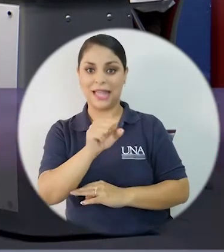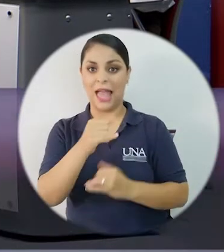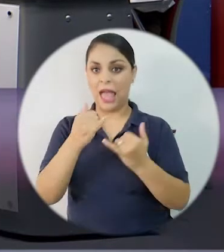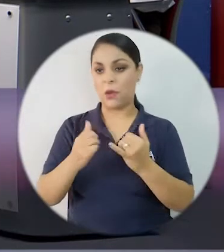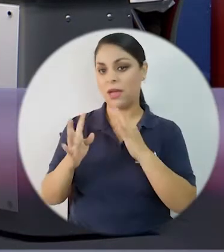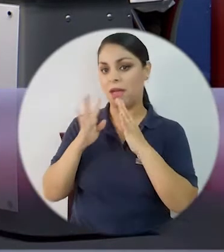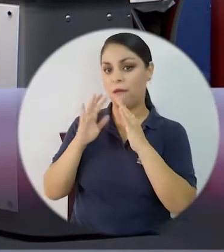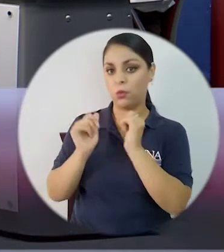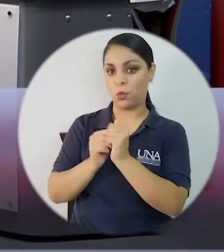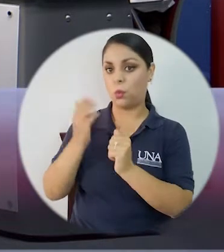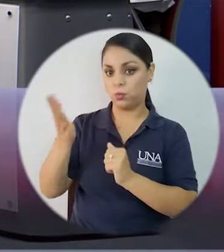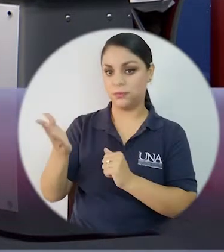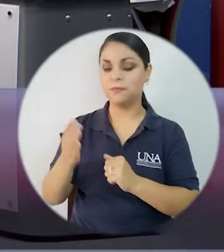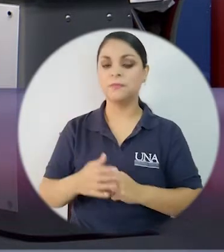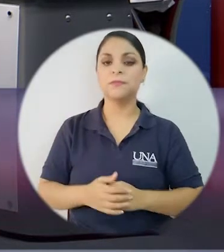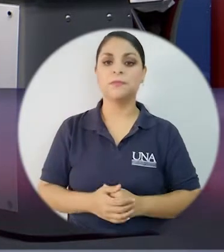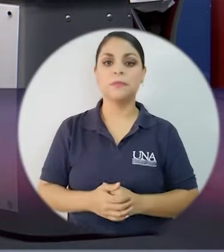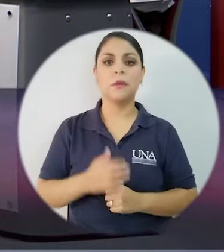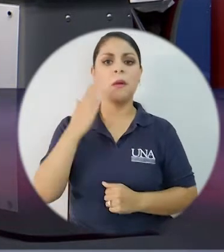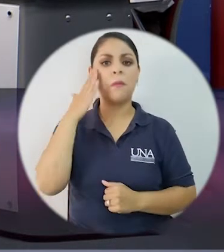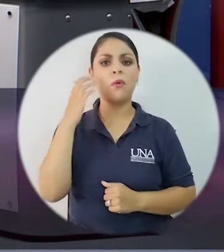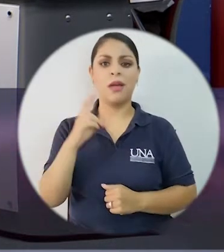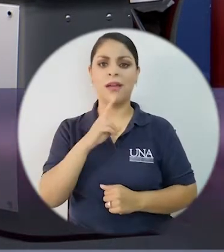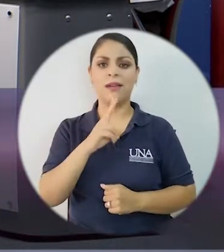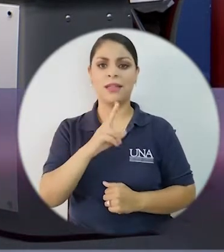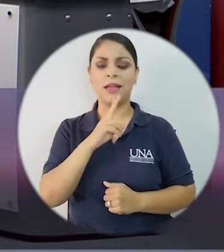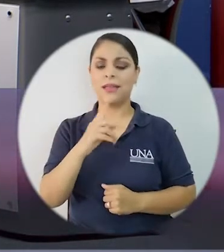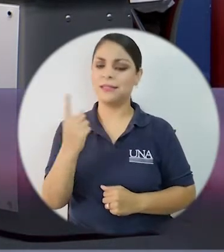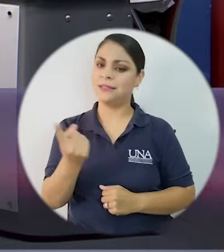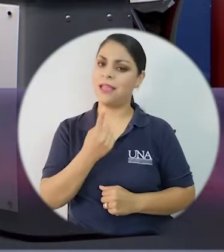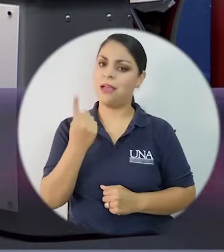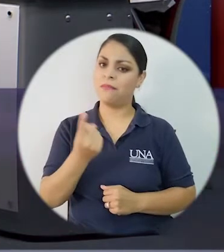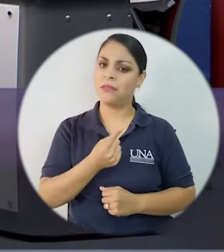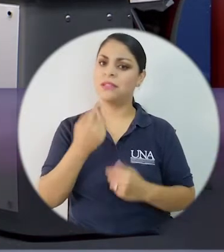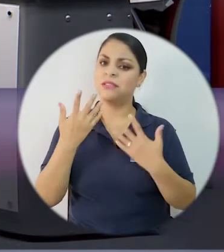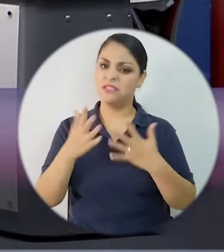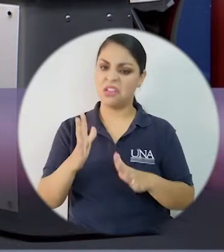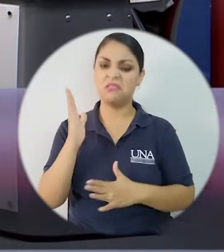con su persona, porque en definitiva siempre se dice, ¿verdad? Es como